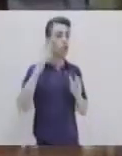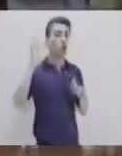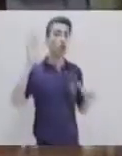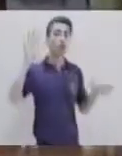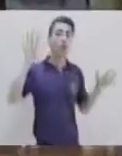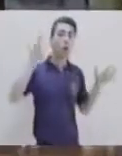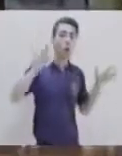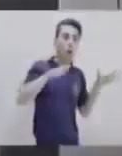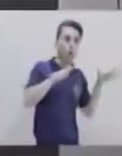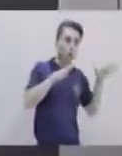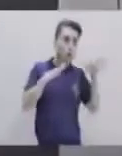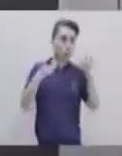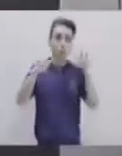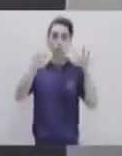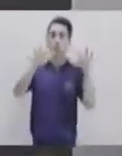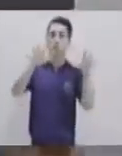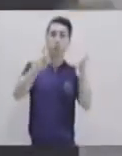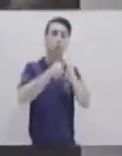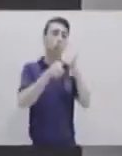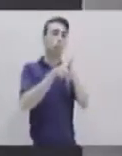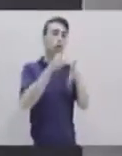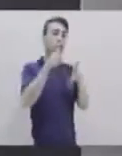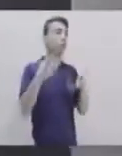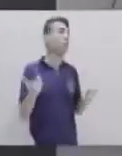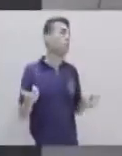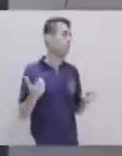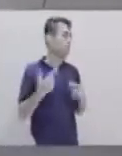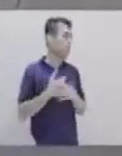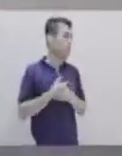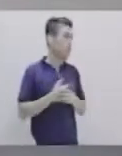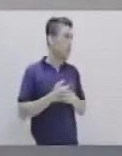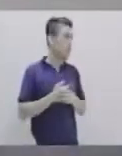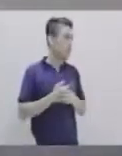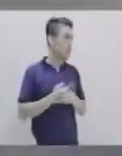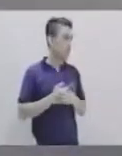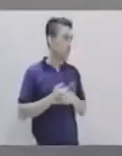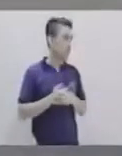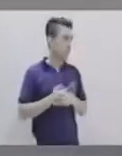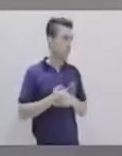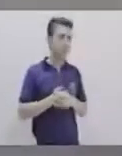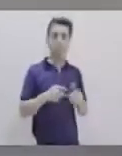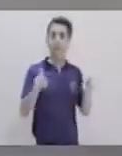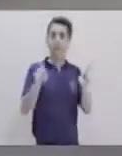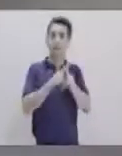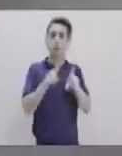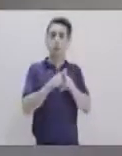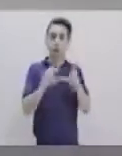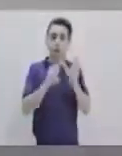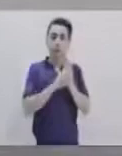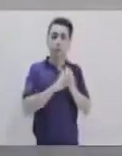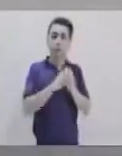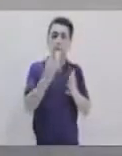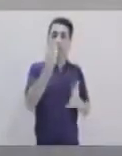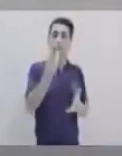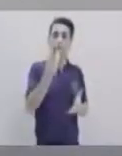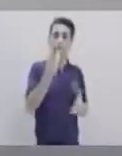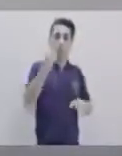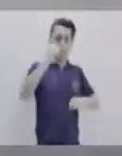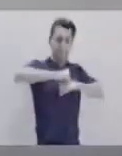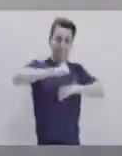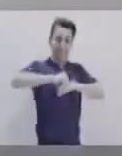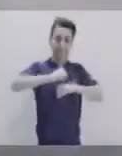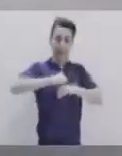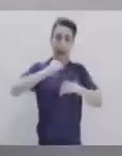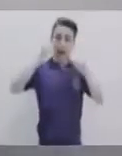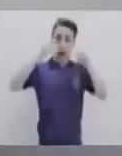forma muy similar a cuando tú lanzas una piedra en el agua.